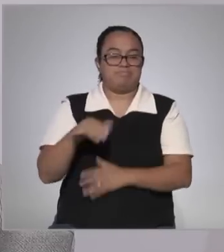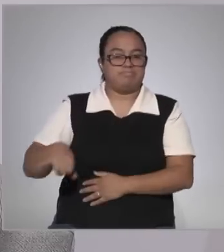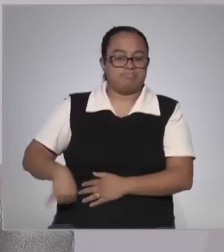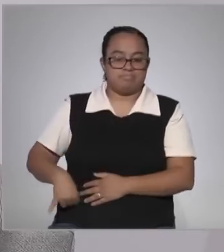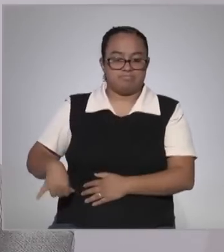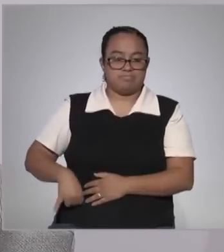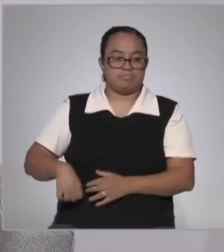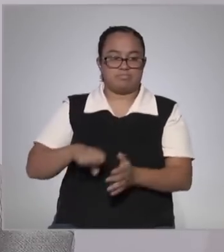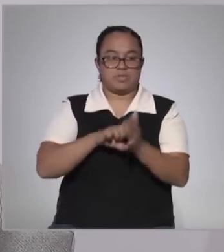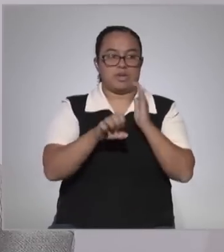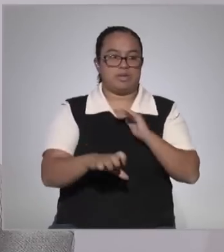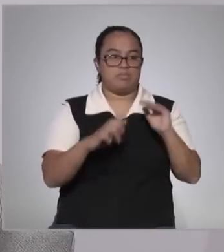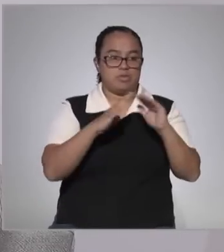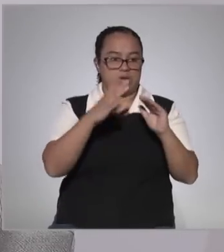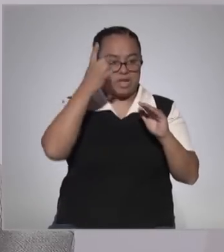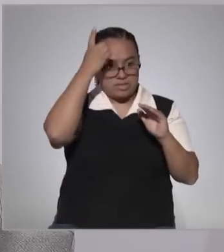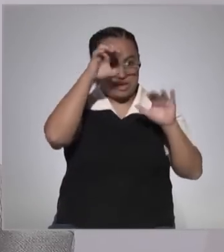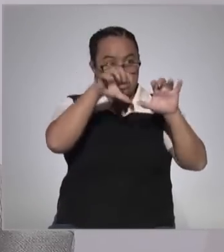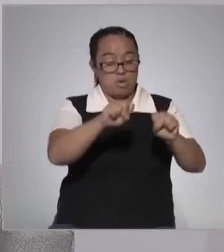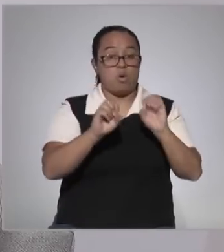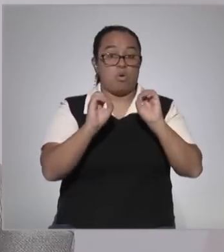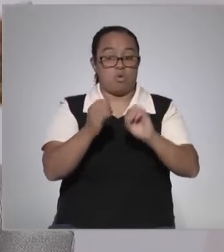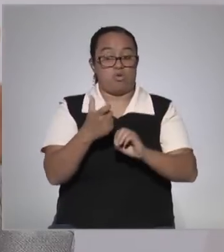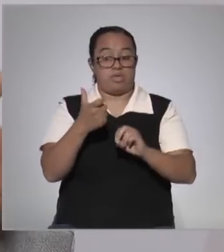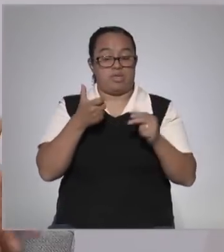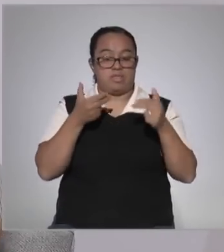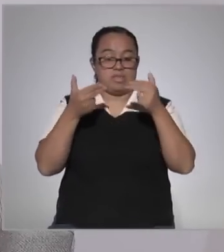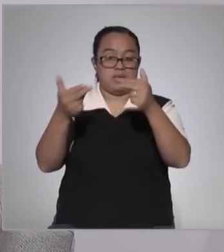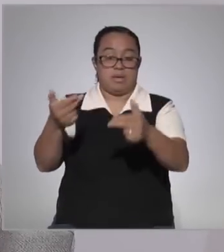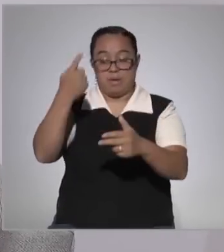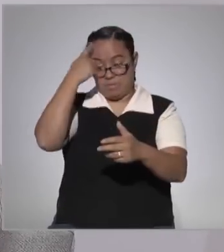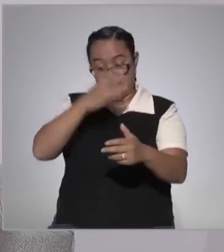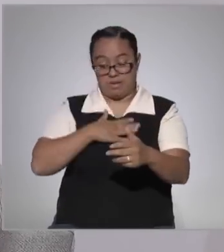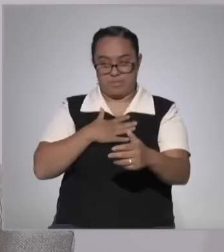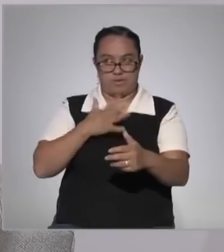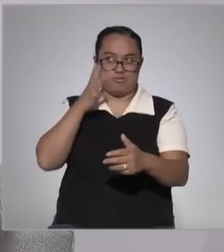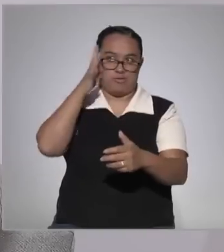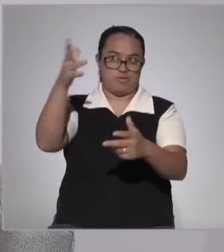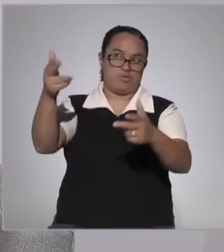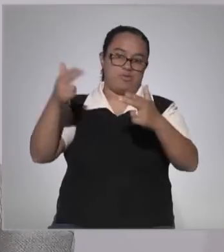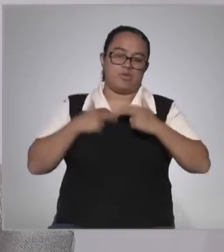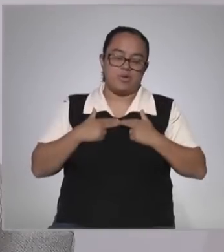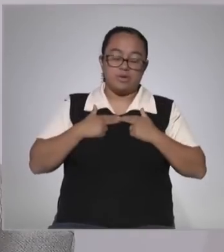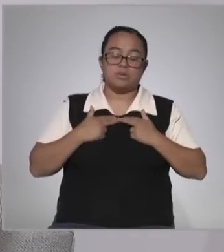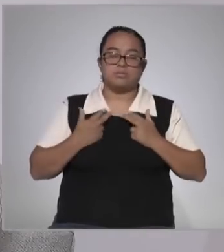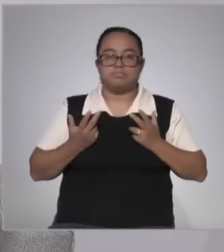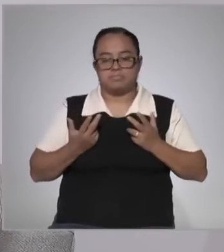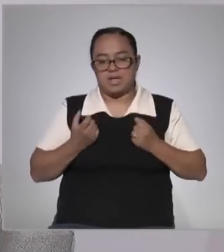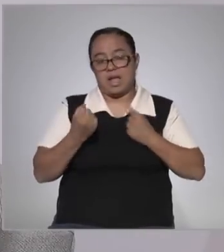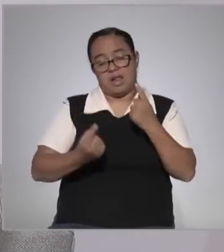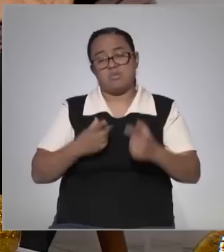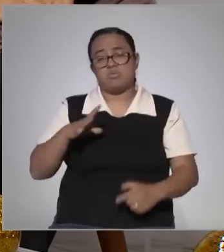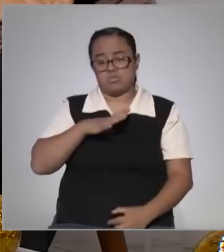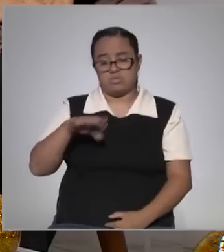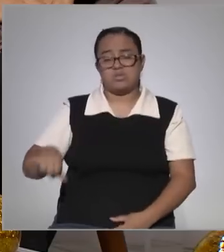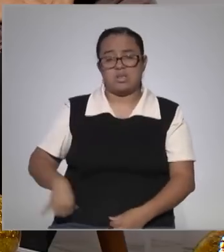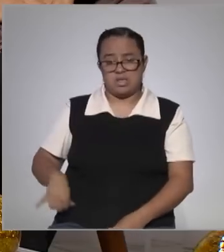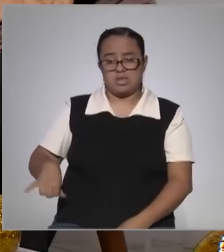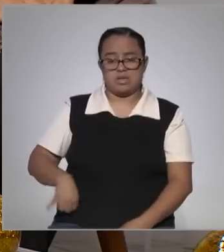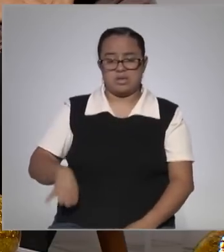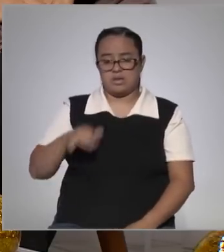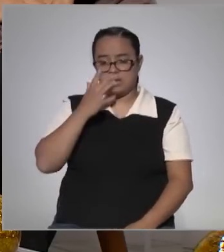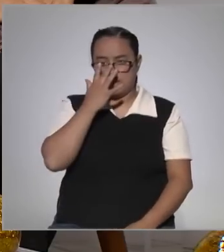de propiedades como económicos, para su bienestar futuro. Y lo digo en el tema de